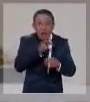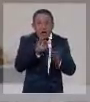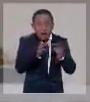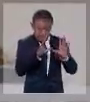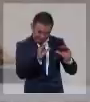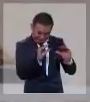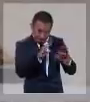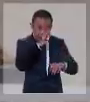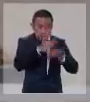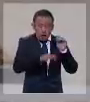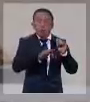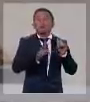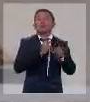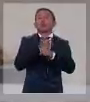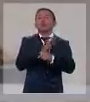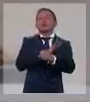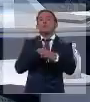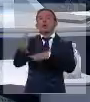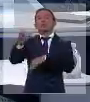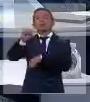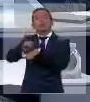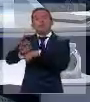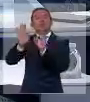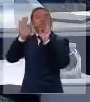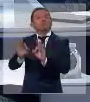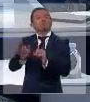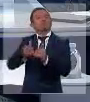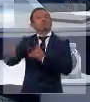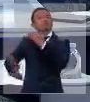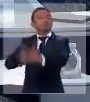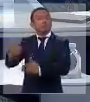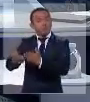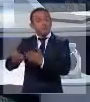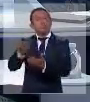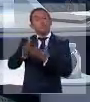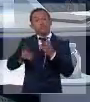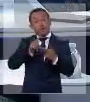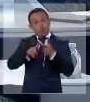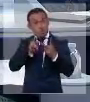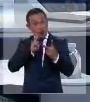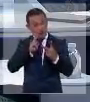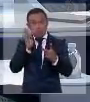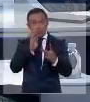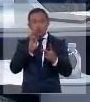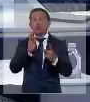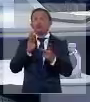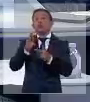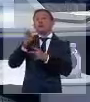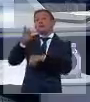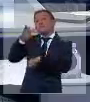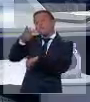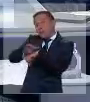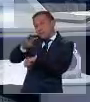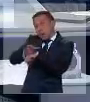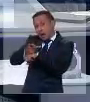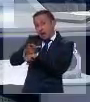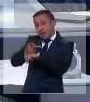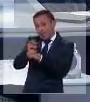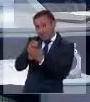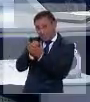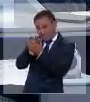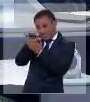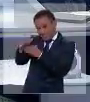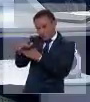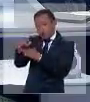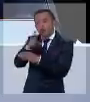mismo para secundaria. En lugar de hacer la prueba cuando los resultados están en primero de prepa, hacerla en segundo de secundaria. Mire, Fátima le